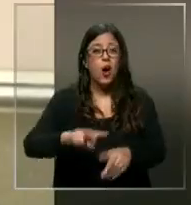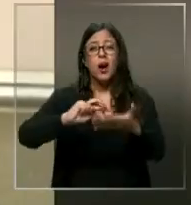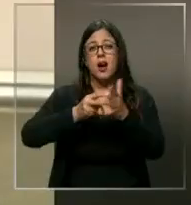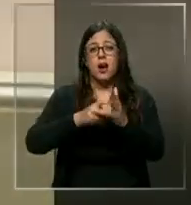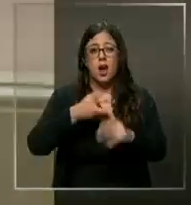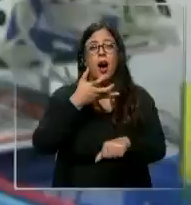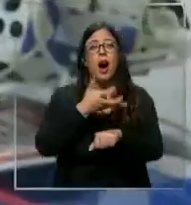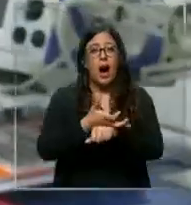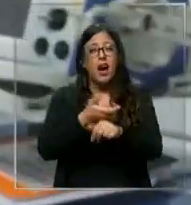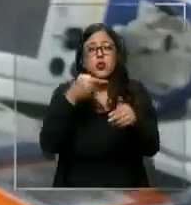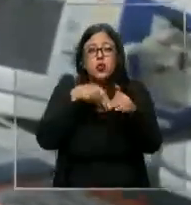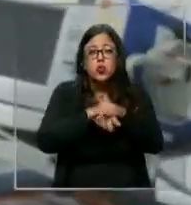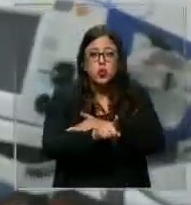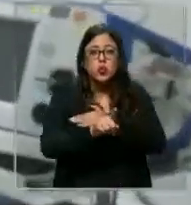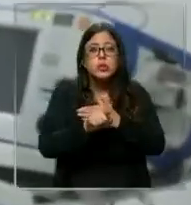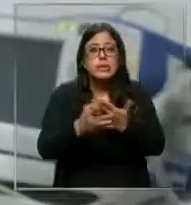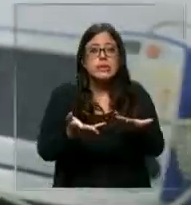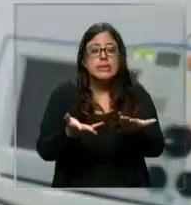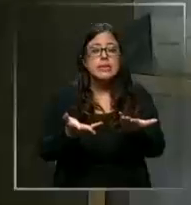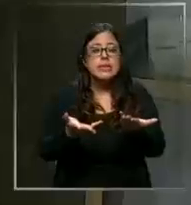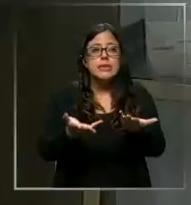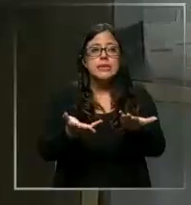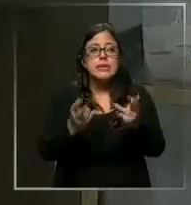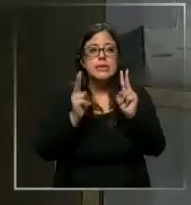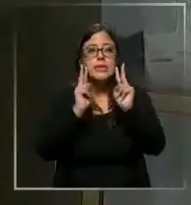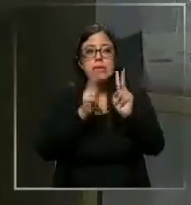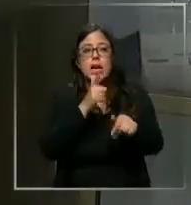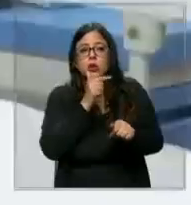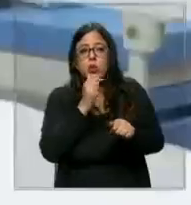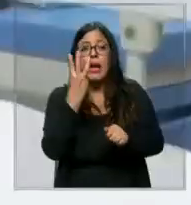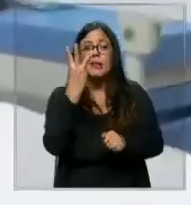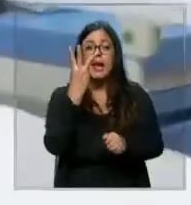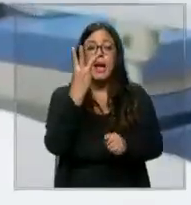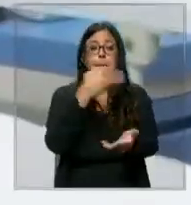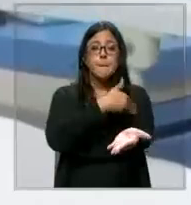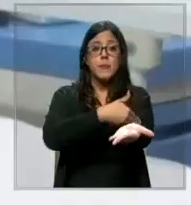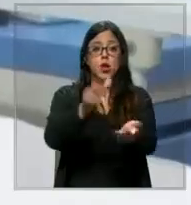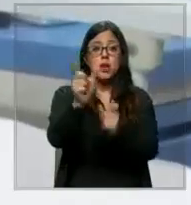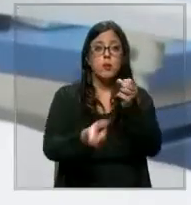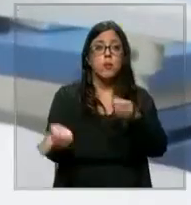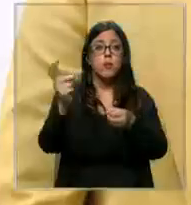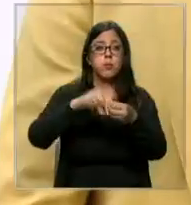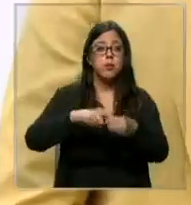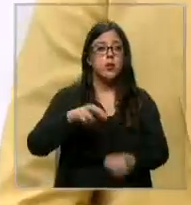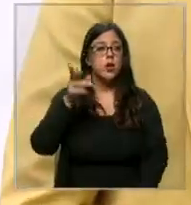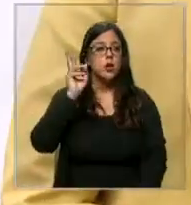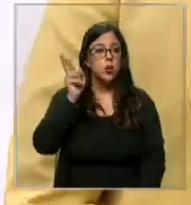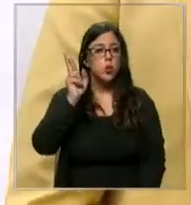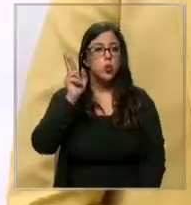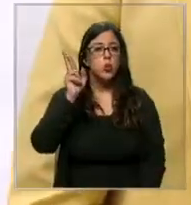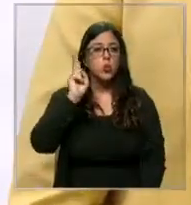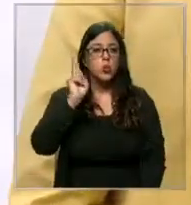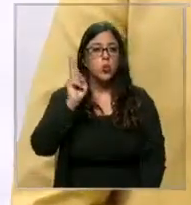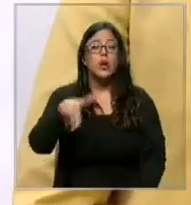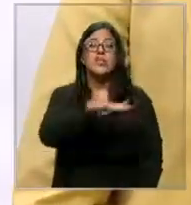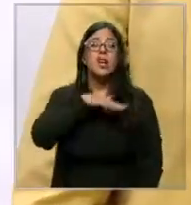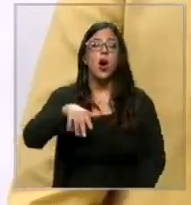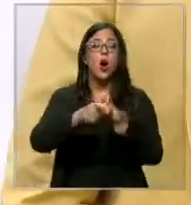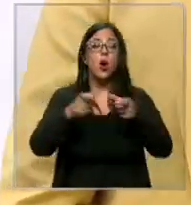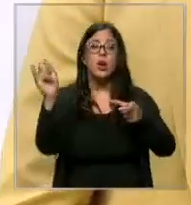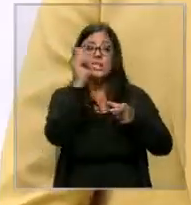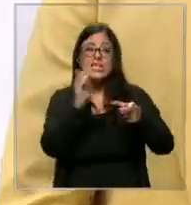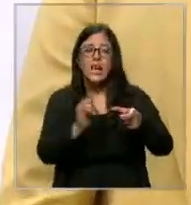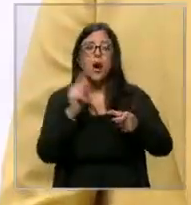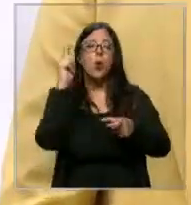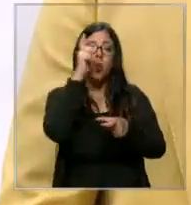profunda crisis que mantiene en vilo a tres millones de afiliados bueno la situación de la isapre es bien